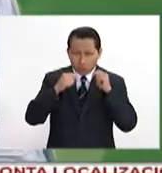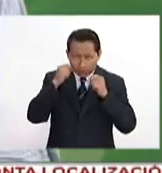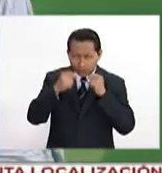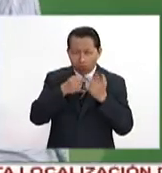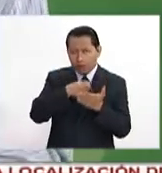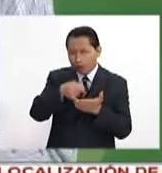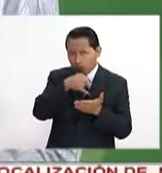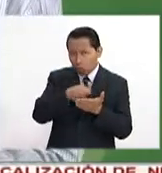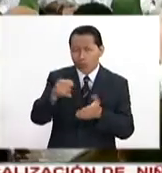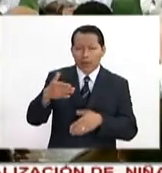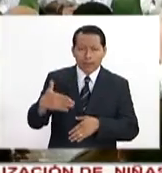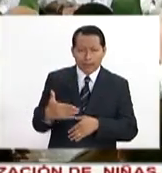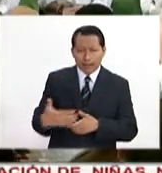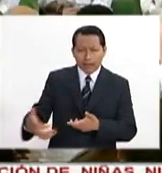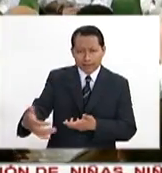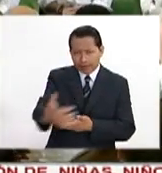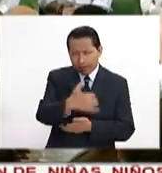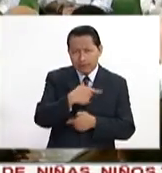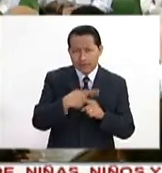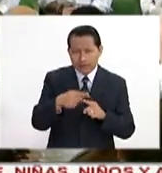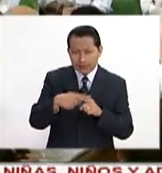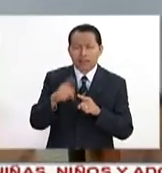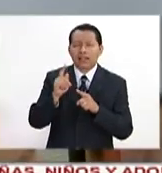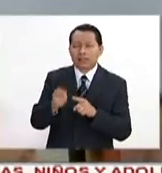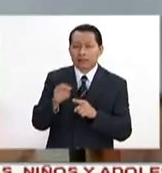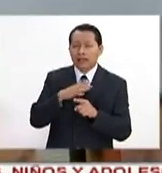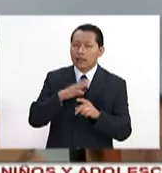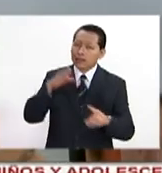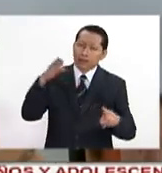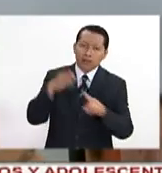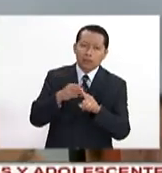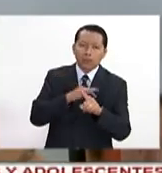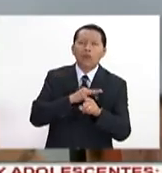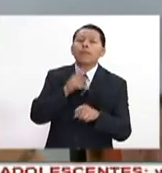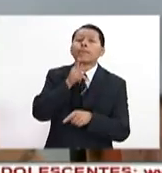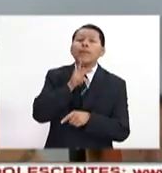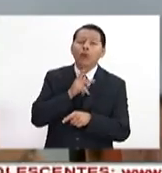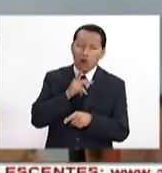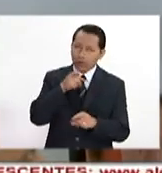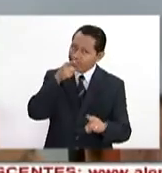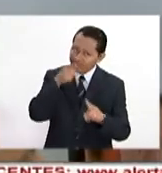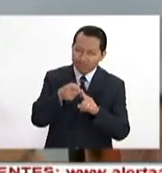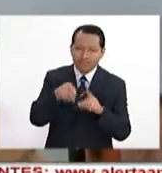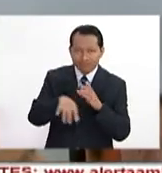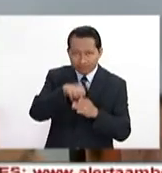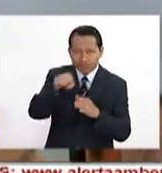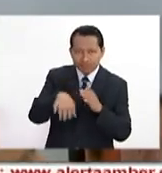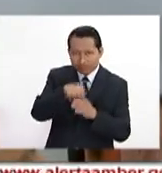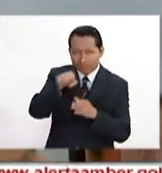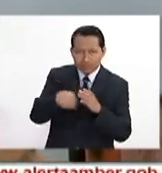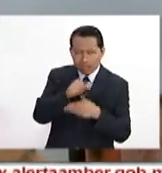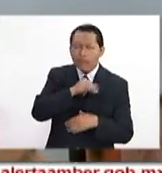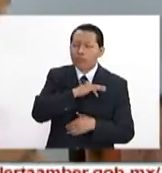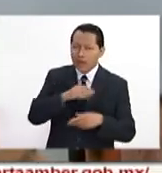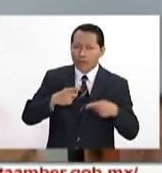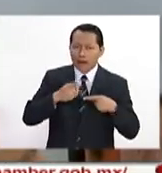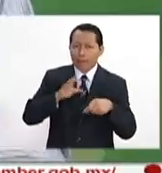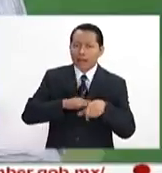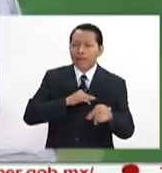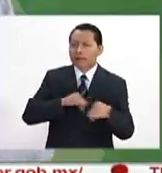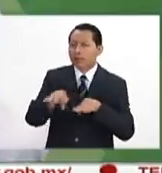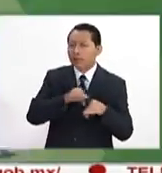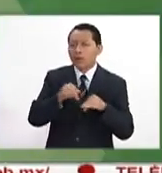pesca, seguirá siendo un estado de vocación petrolera y que habrá de pararle más empleos y mayor